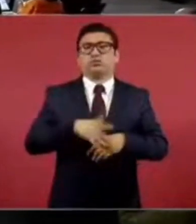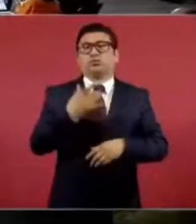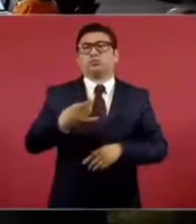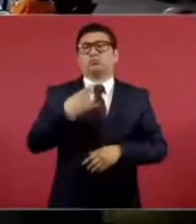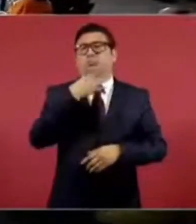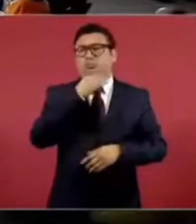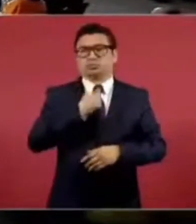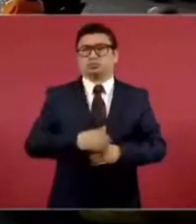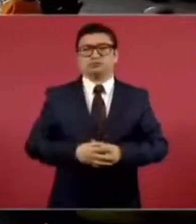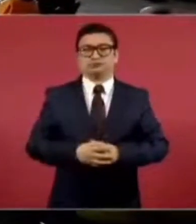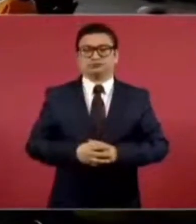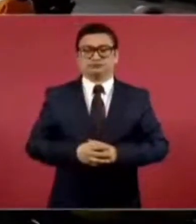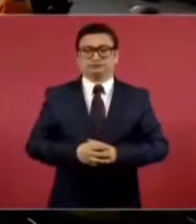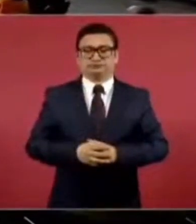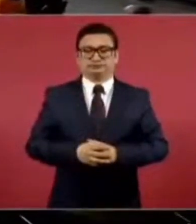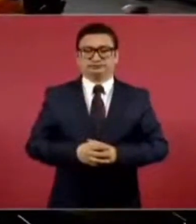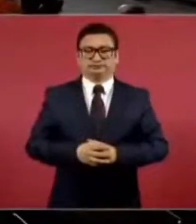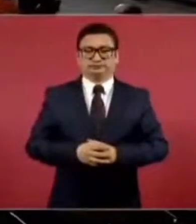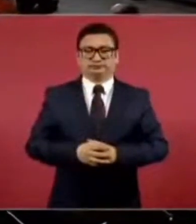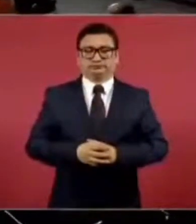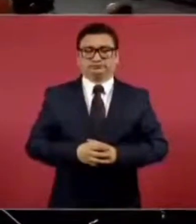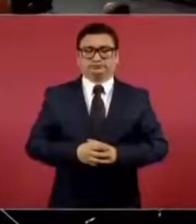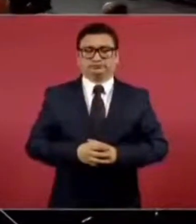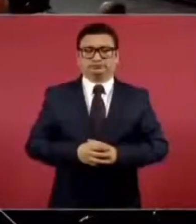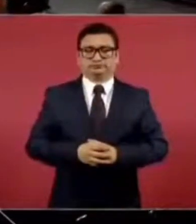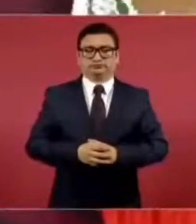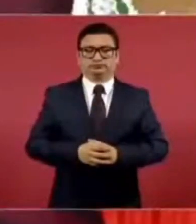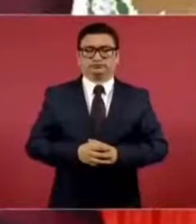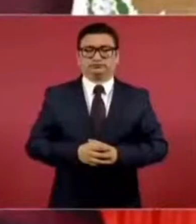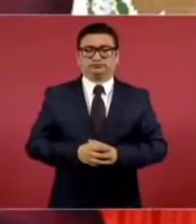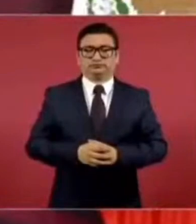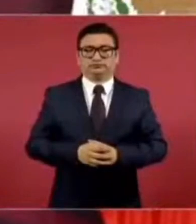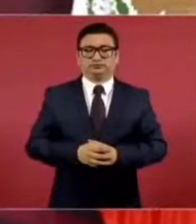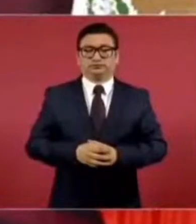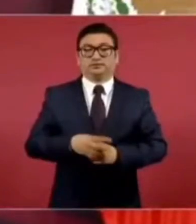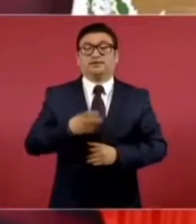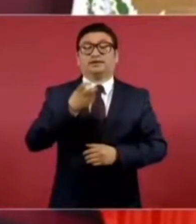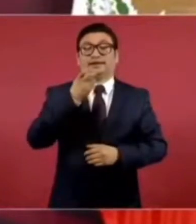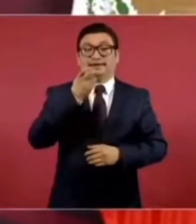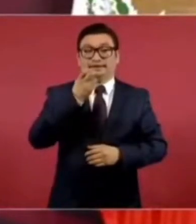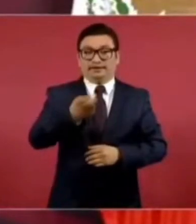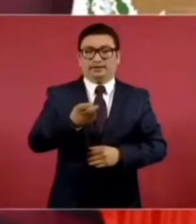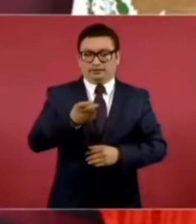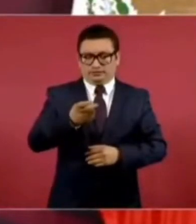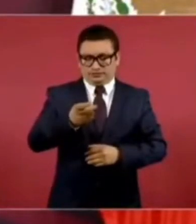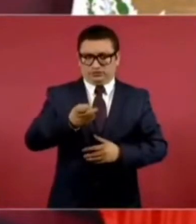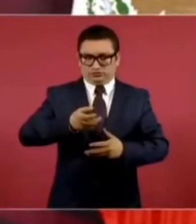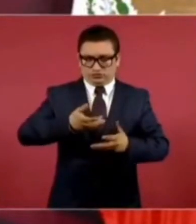derrotarnos. Y eso que sirva también